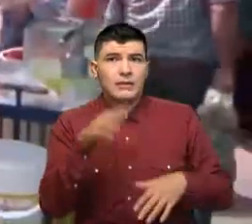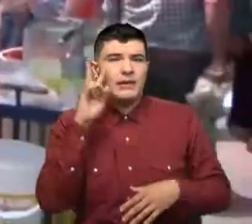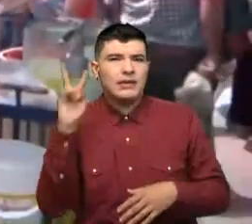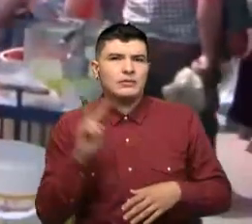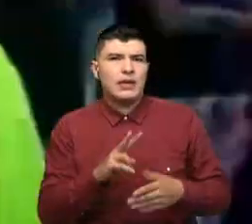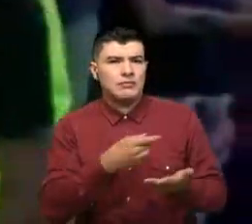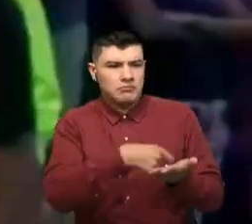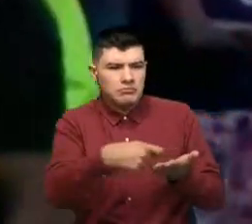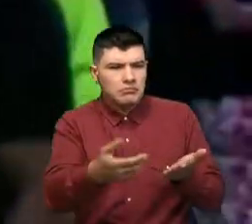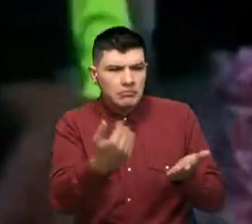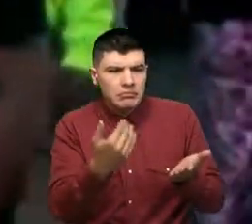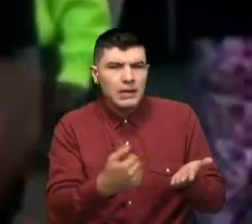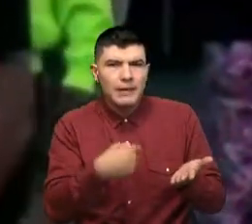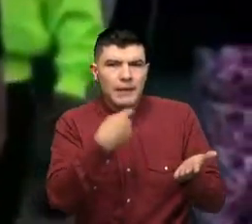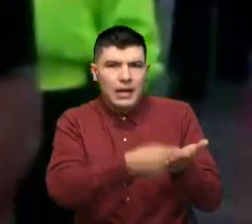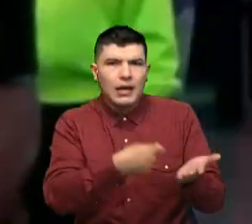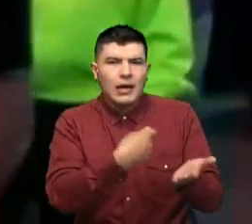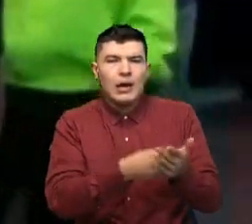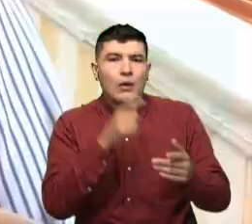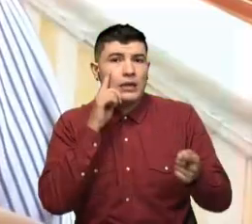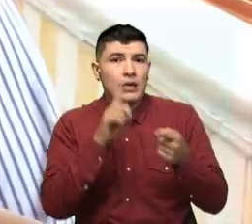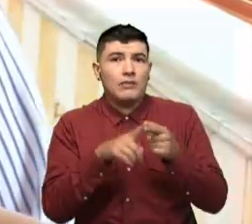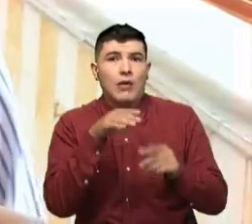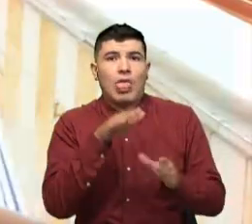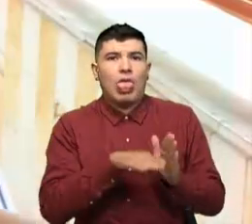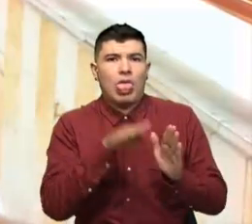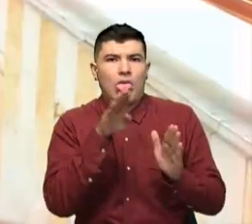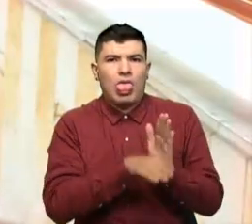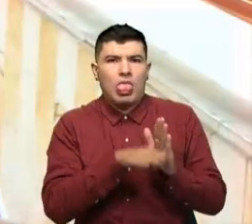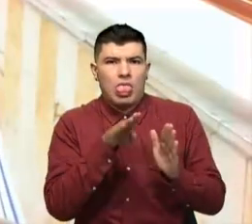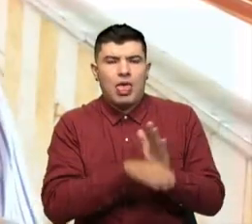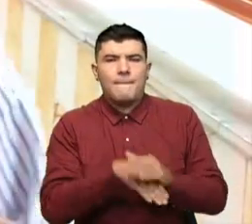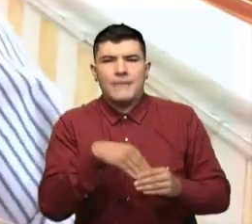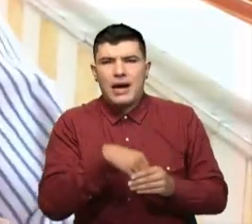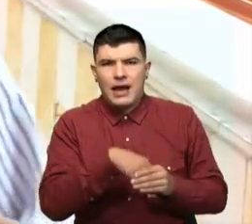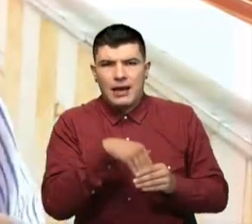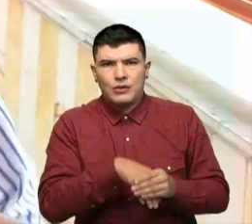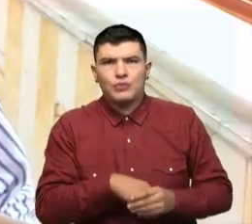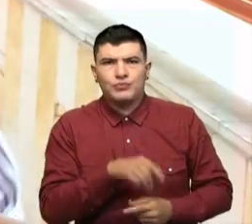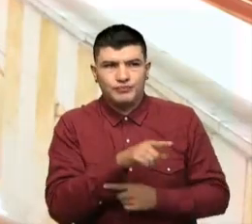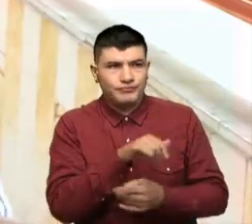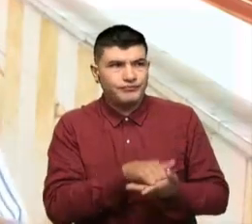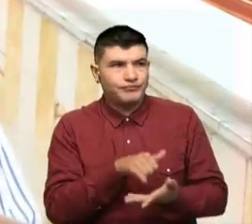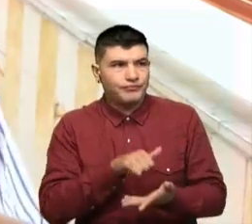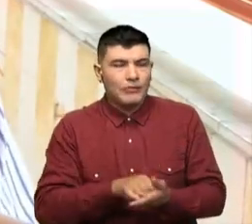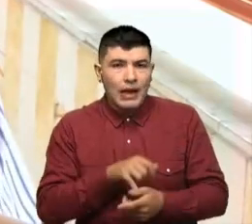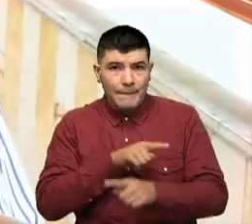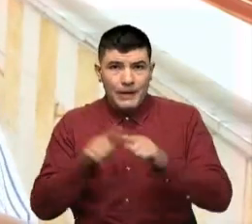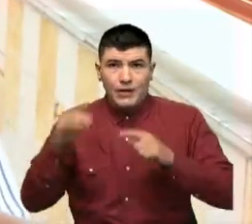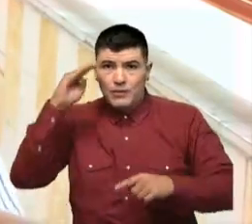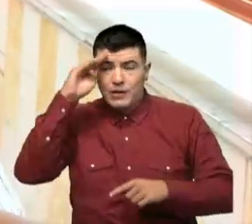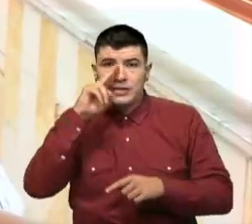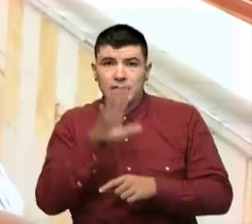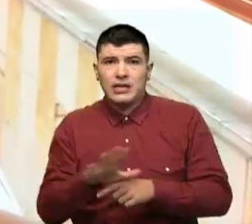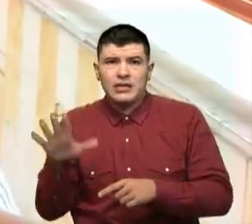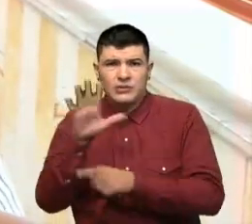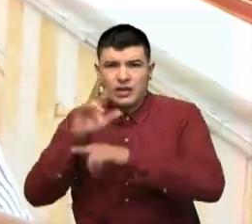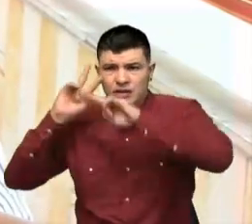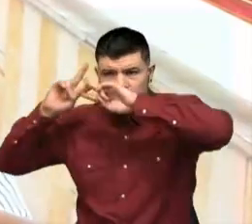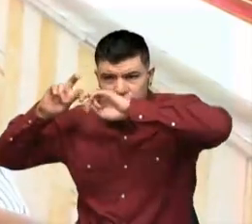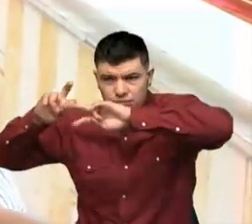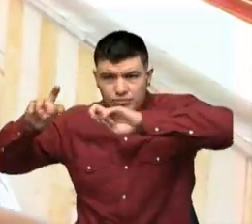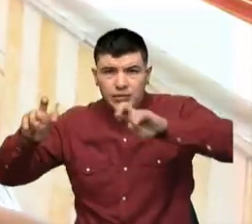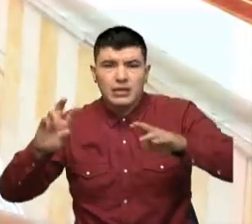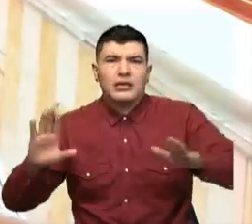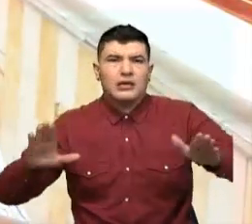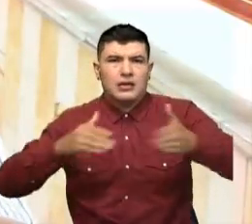manera ilegal con la intención de ahorrar recursos. Se ha hecho un barrido general. La Policía Nacional al día de hoy ha